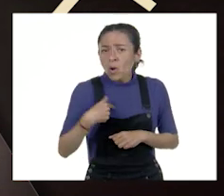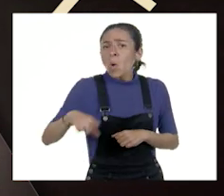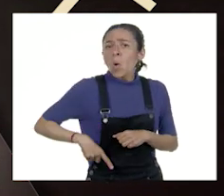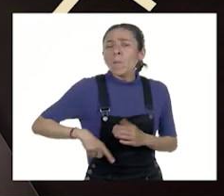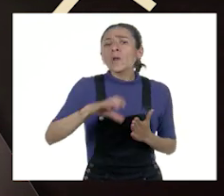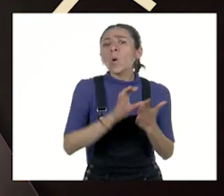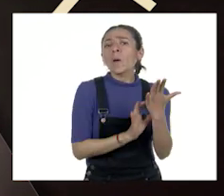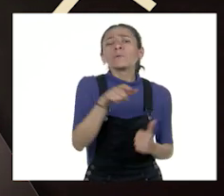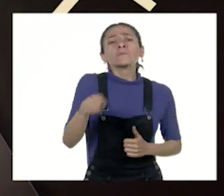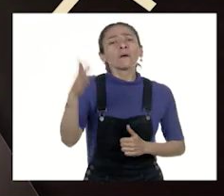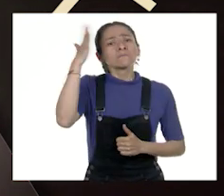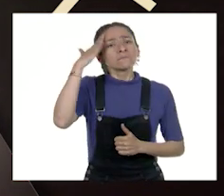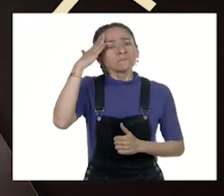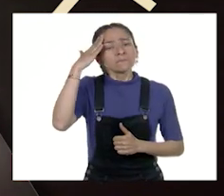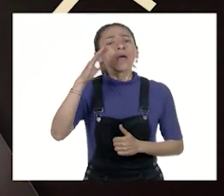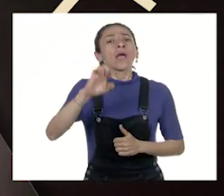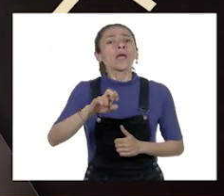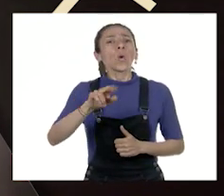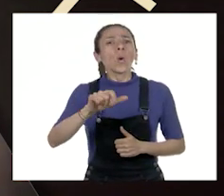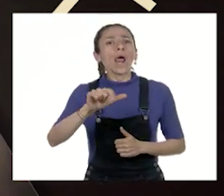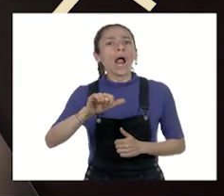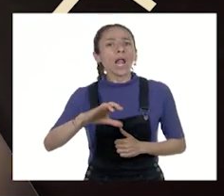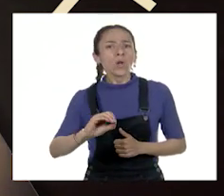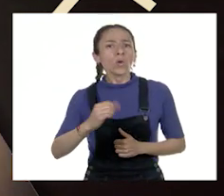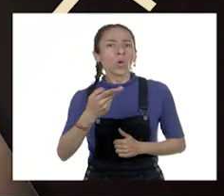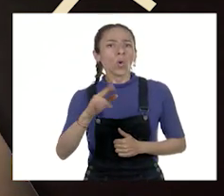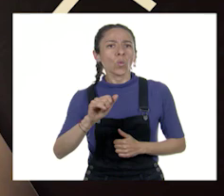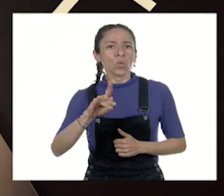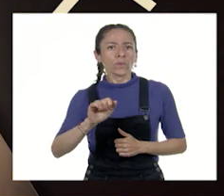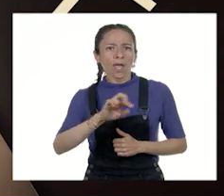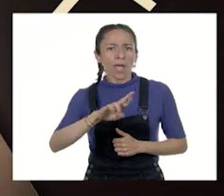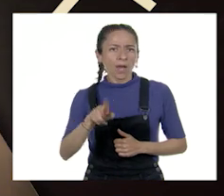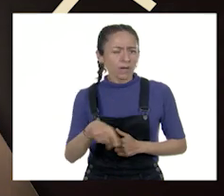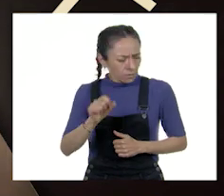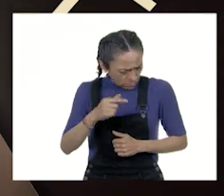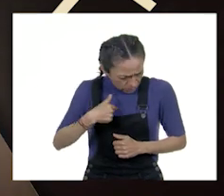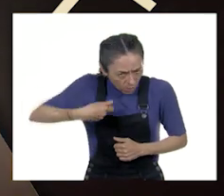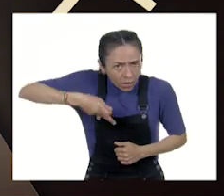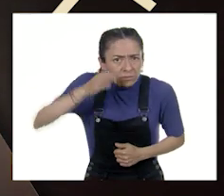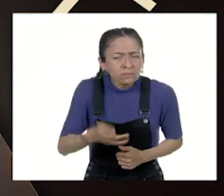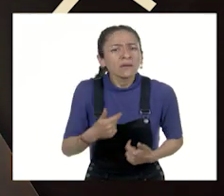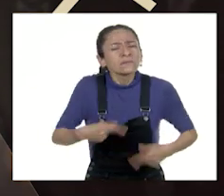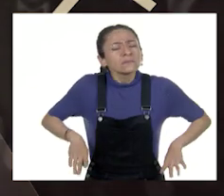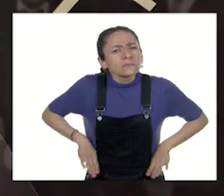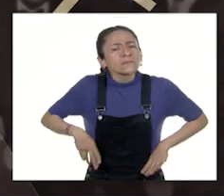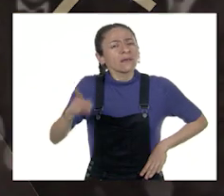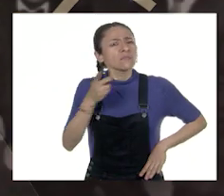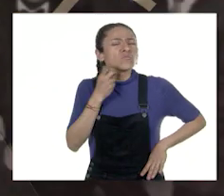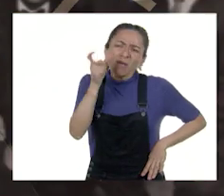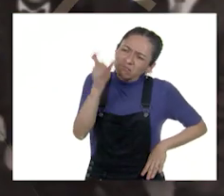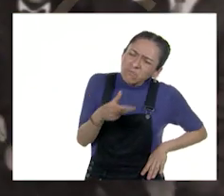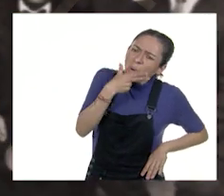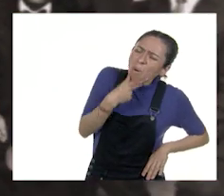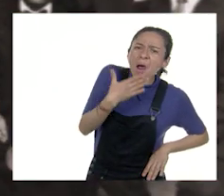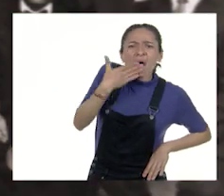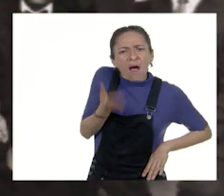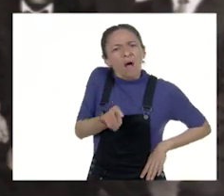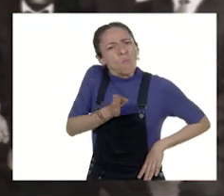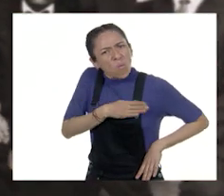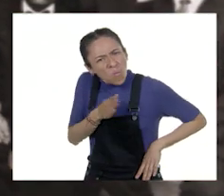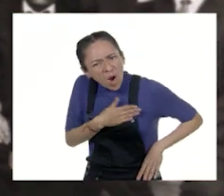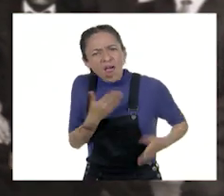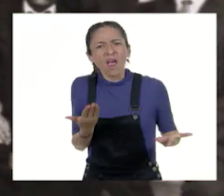por Eulalio Gutiérrez y no fui el único equivocado que creyó que ese hombre de buena fe y